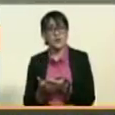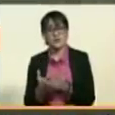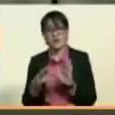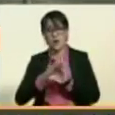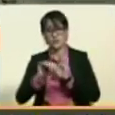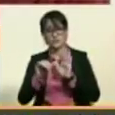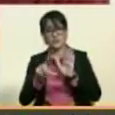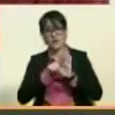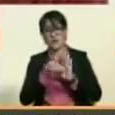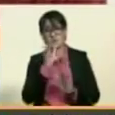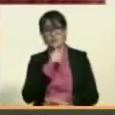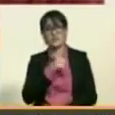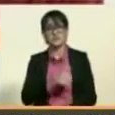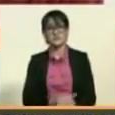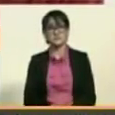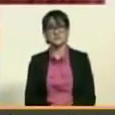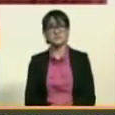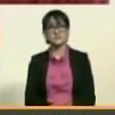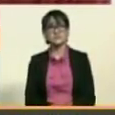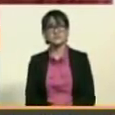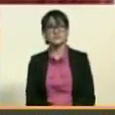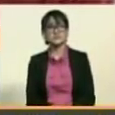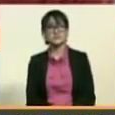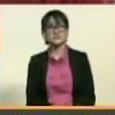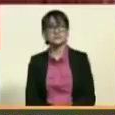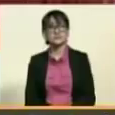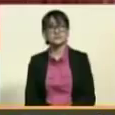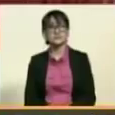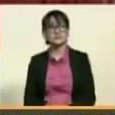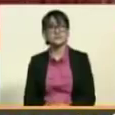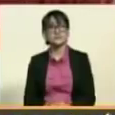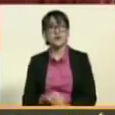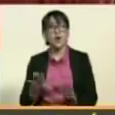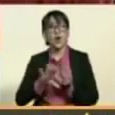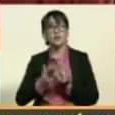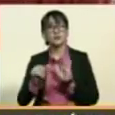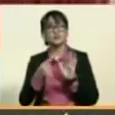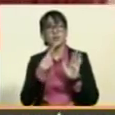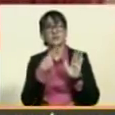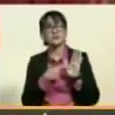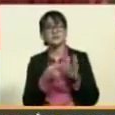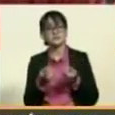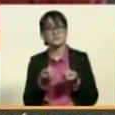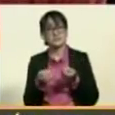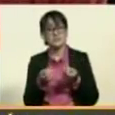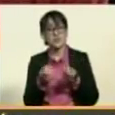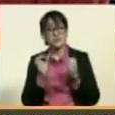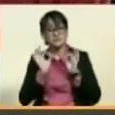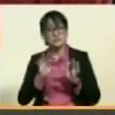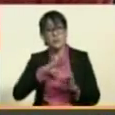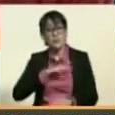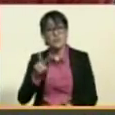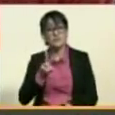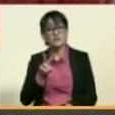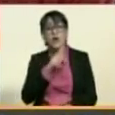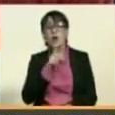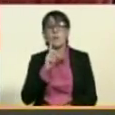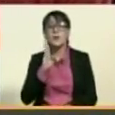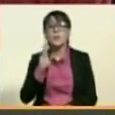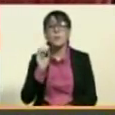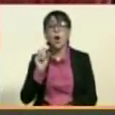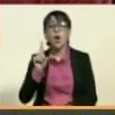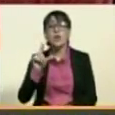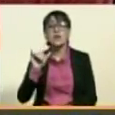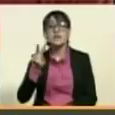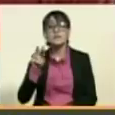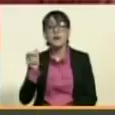anticonstitucional. La Constitución fija muy claramente que la moneda de Venezuela es el bolívar. Y yo